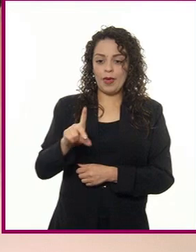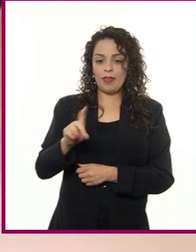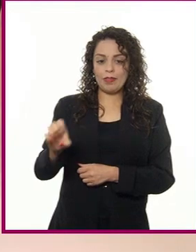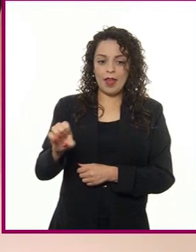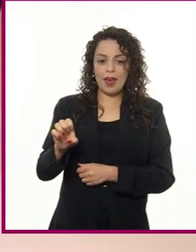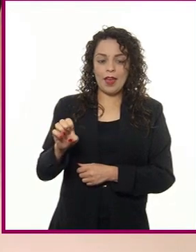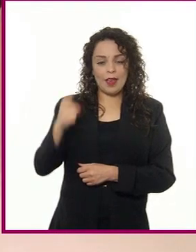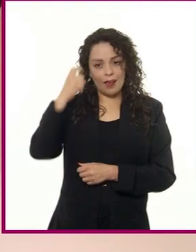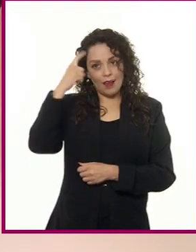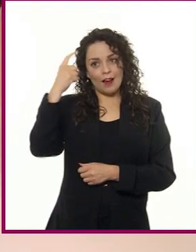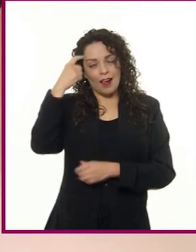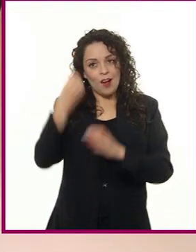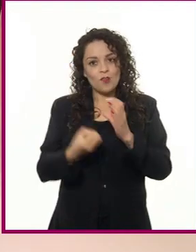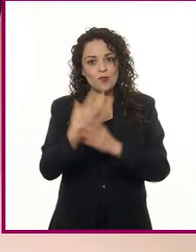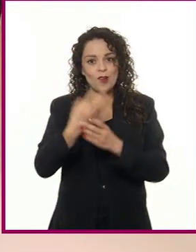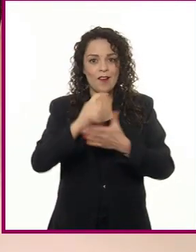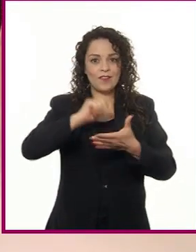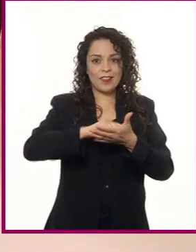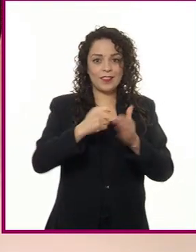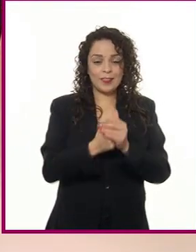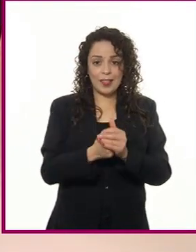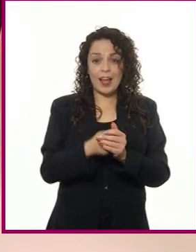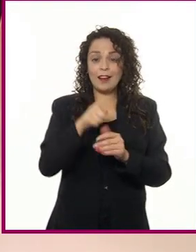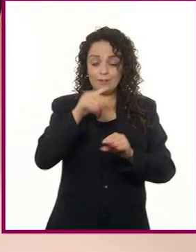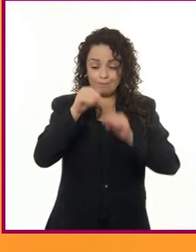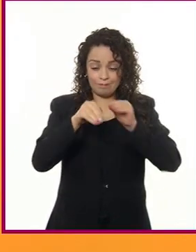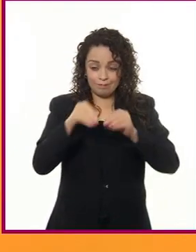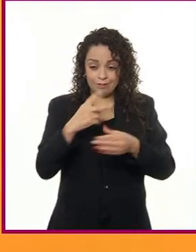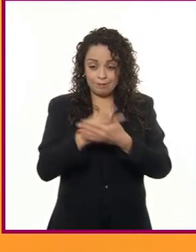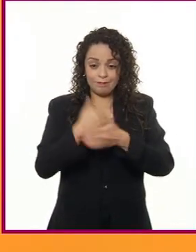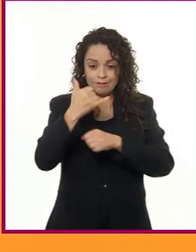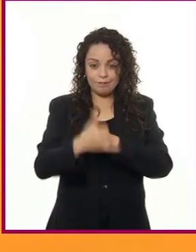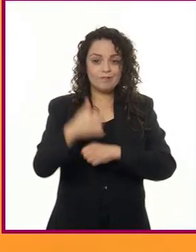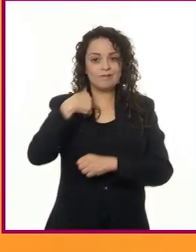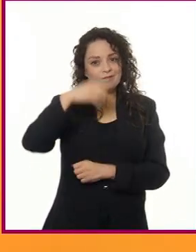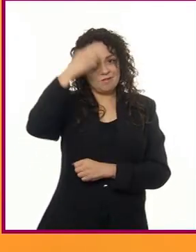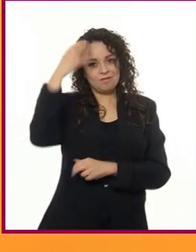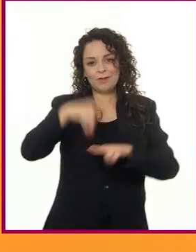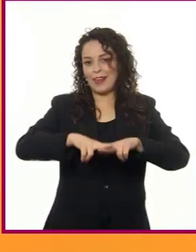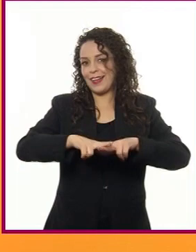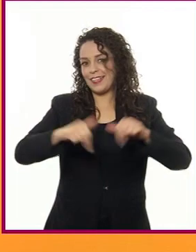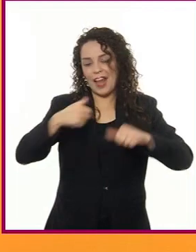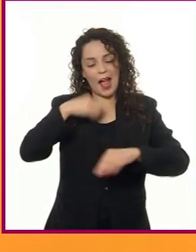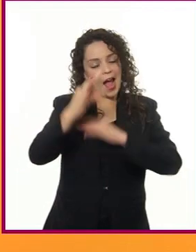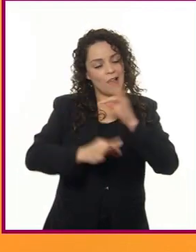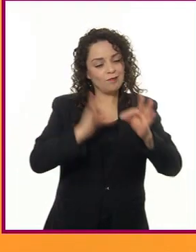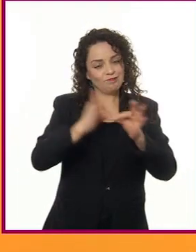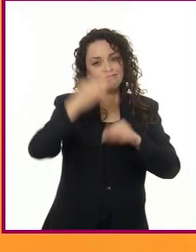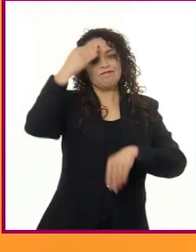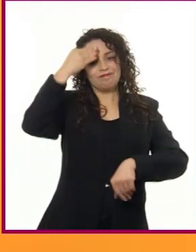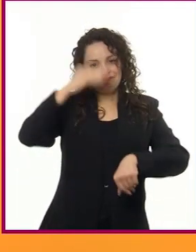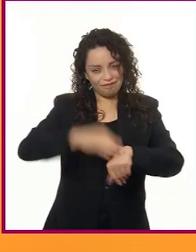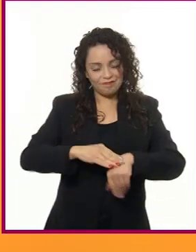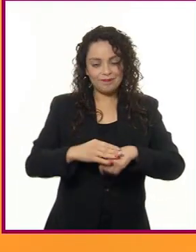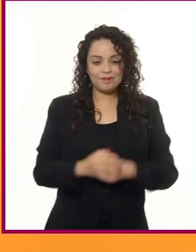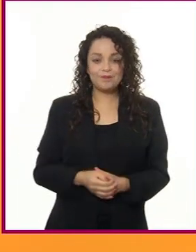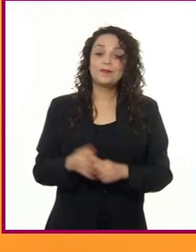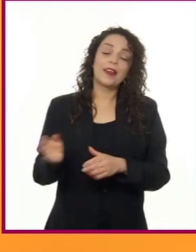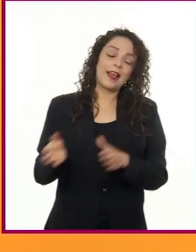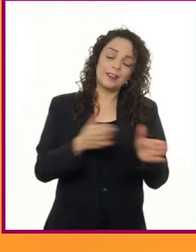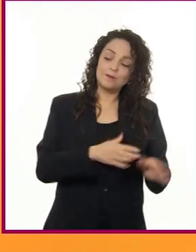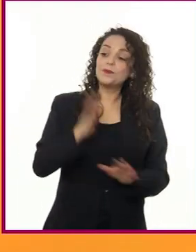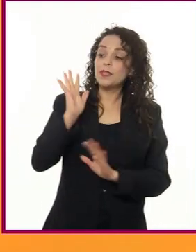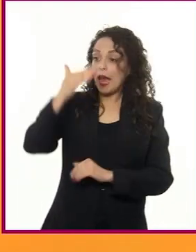olvidar detalle alguno de nuestro proyecto. Así que, bueno, Ya que tenemos la alternativa de solución,